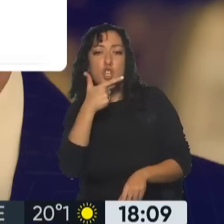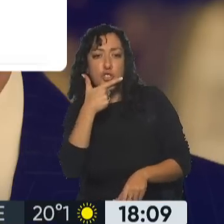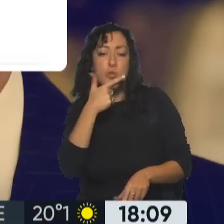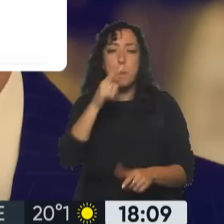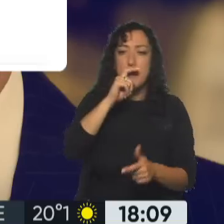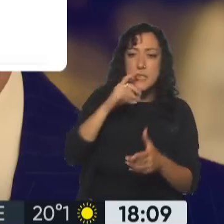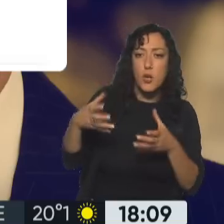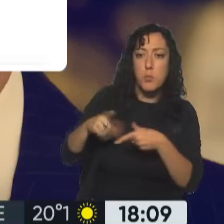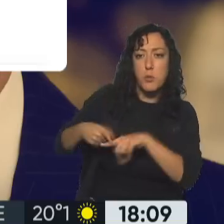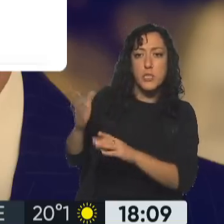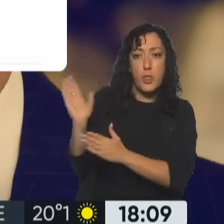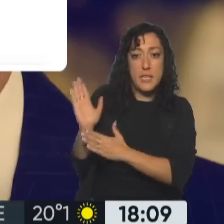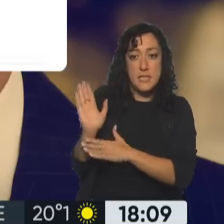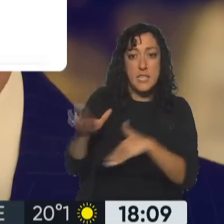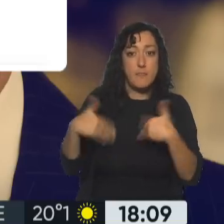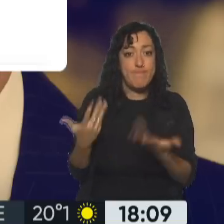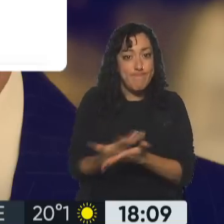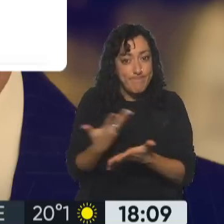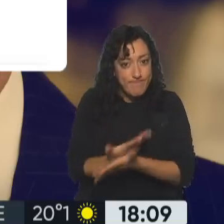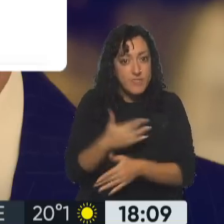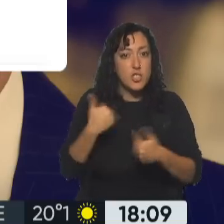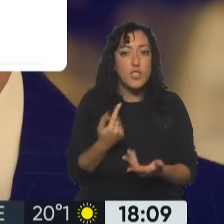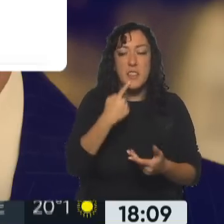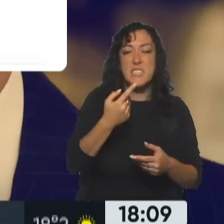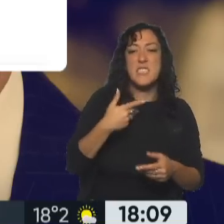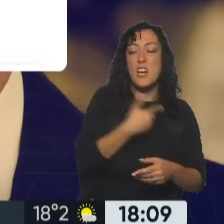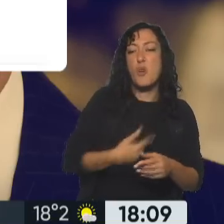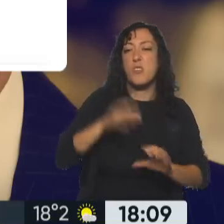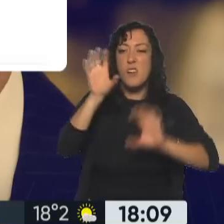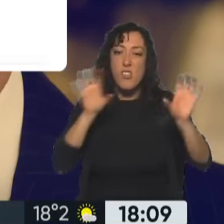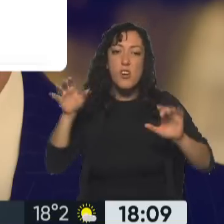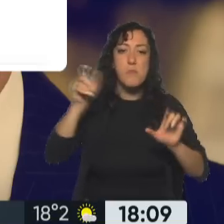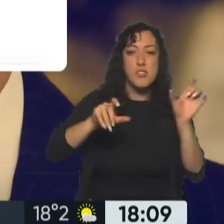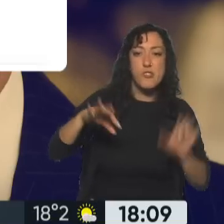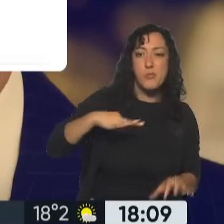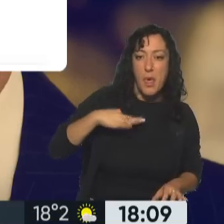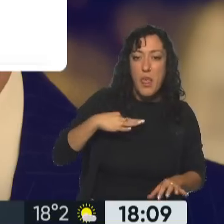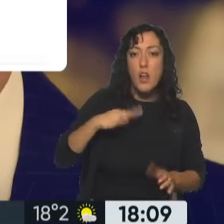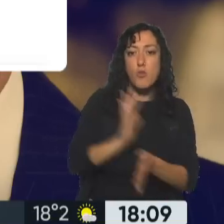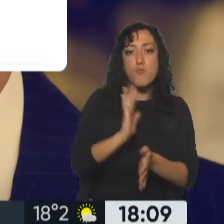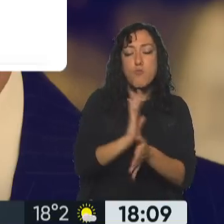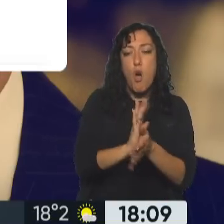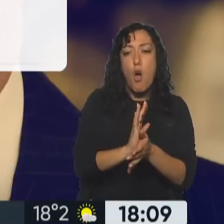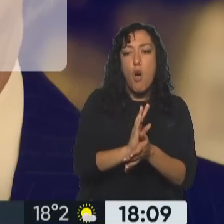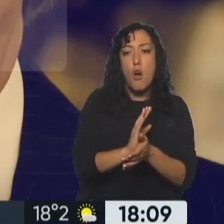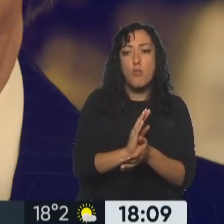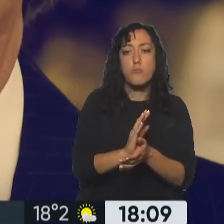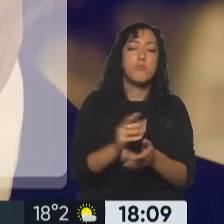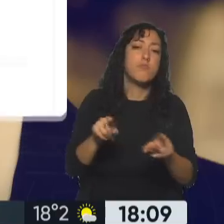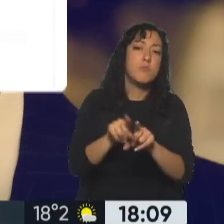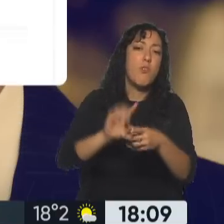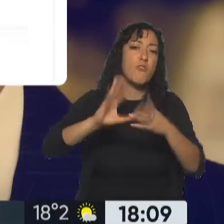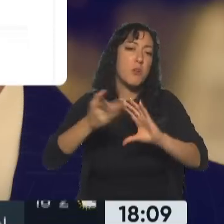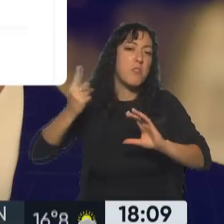domingo pasado, acusó a provincias argentinas y a sus gobernadores electos y ciudadanos de ser parte de una rémora